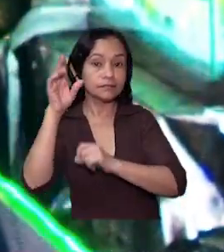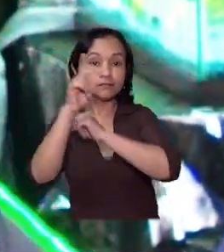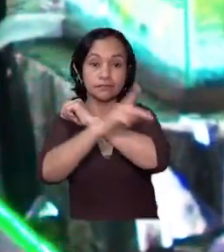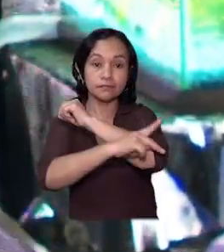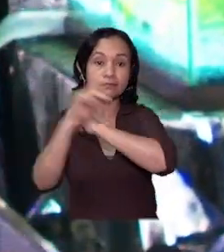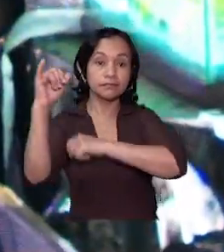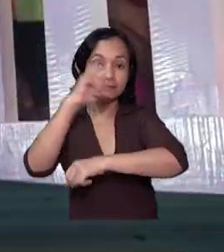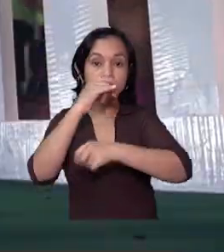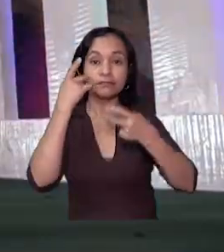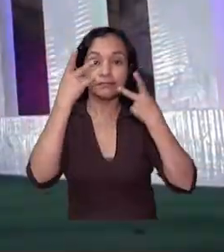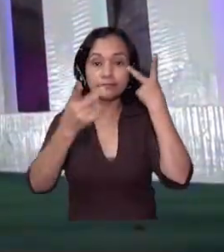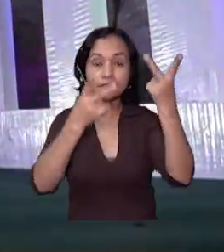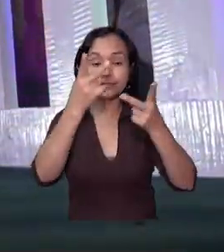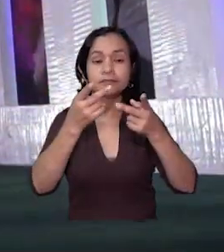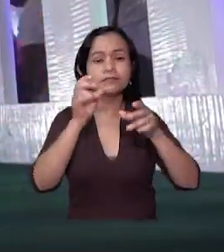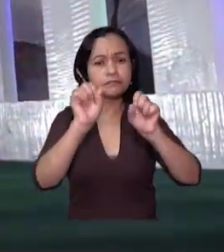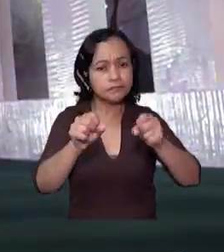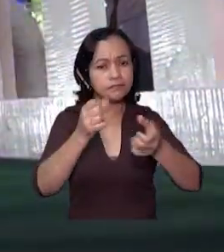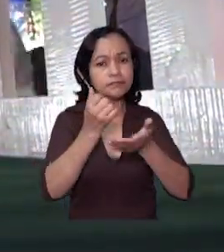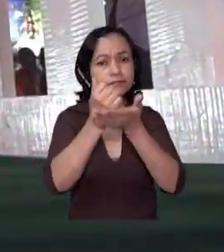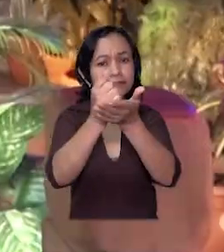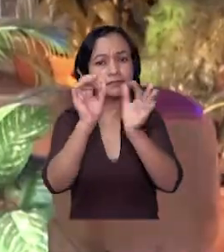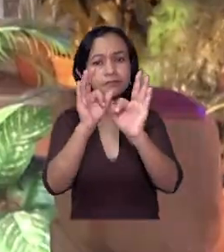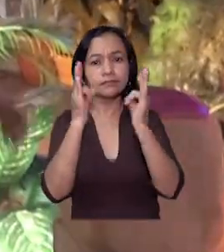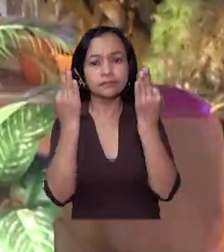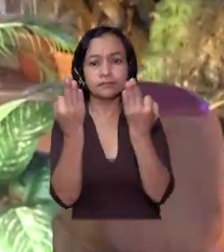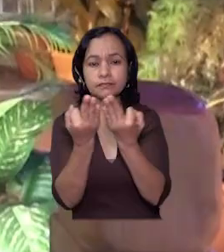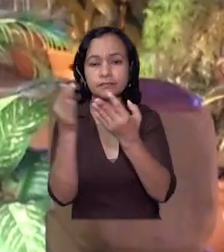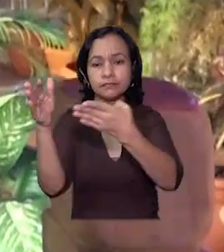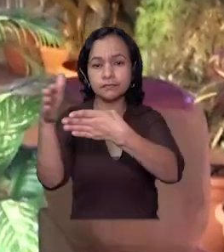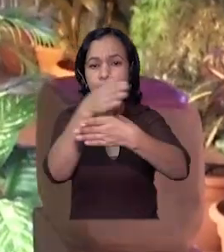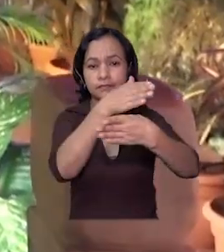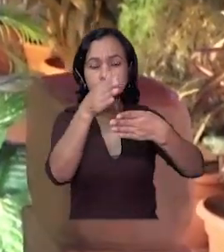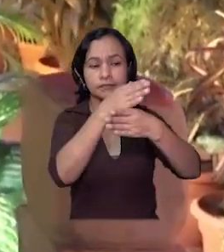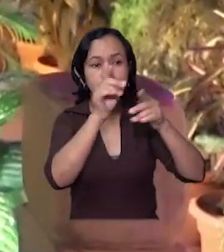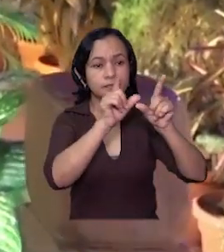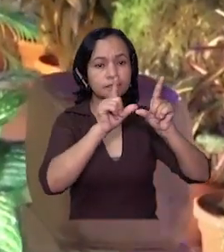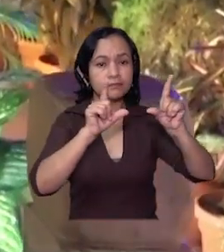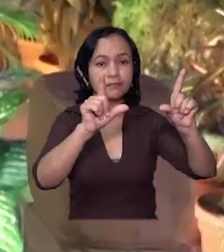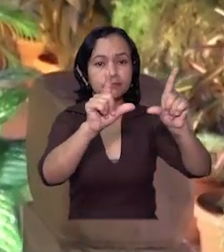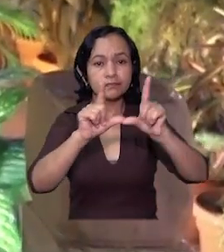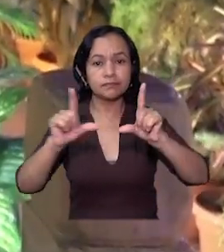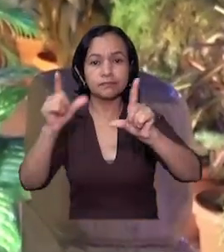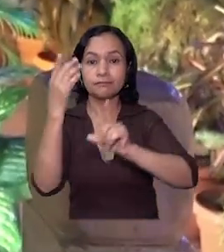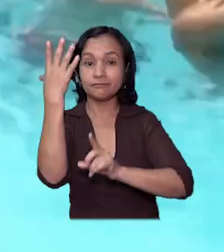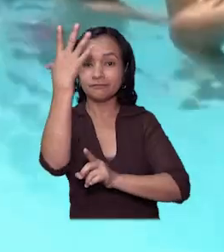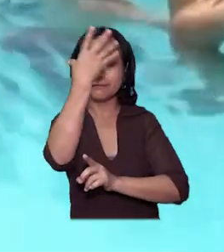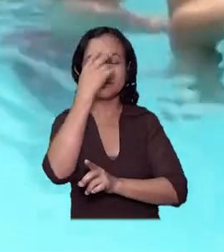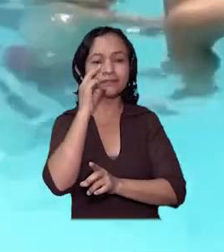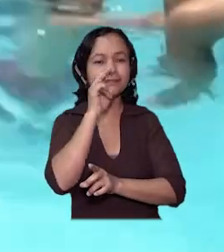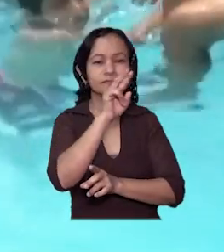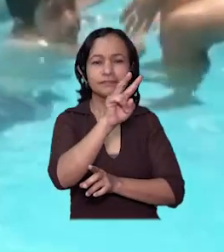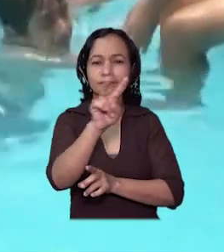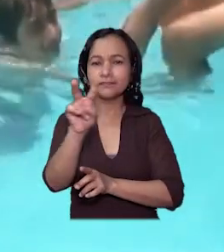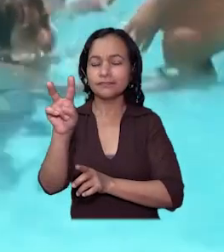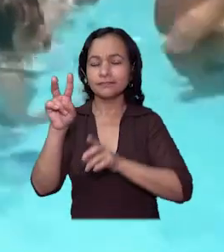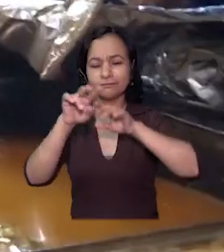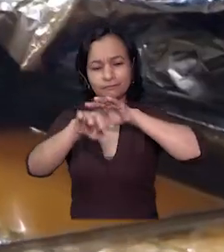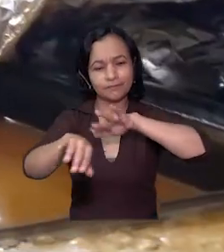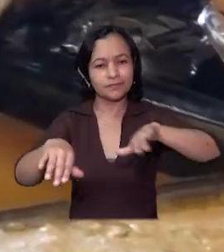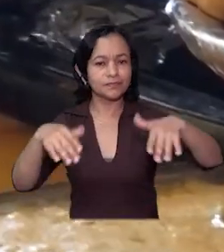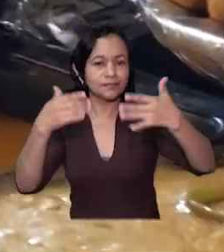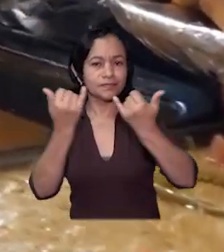con esfuerzo se han creado permiten a las familias disfrutar de diferentes escenarios que van desde una hermosa vista, un buen chapuzón